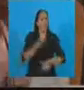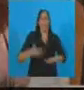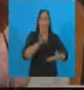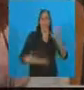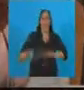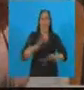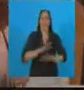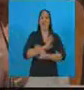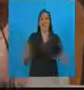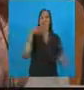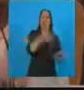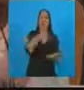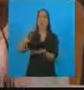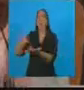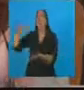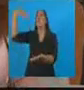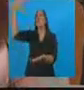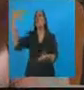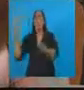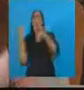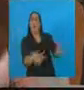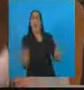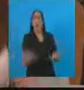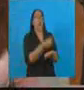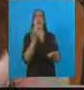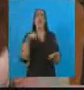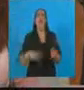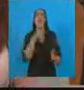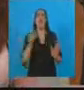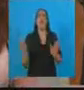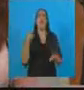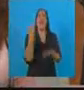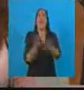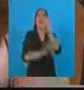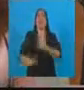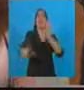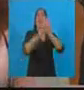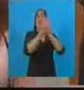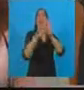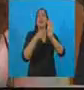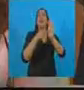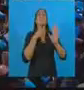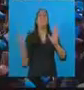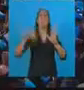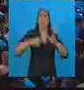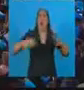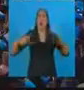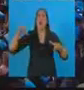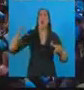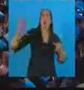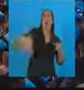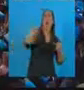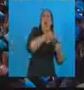371 parques industriales, queremos más de 1.000 parques industriales y tenemos que seguir trabajando nosotros